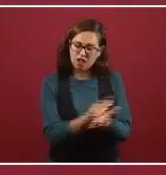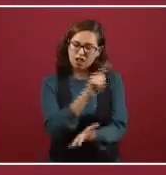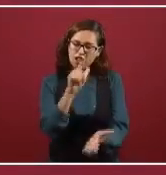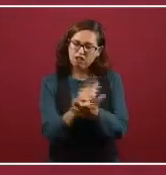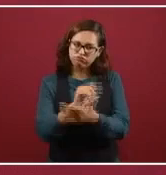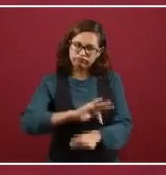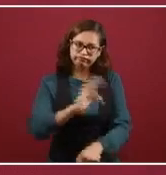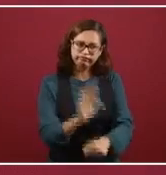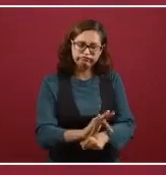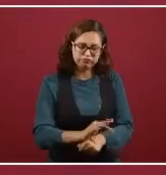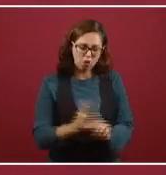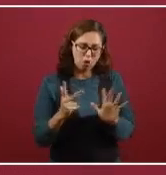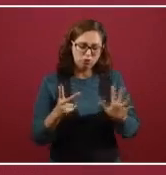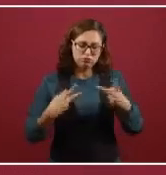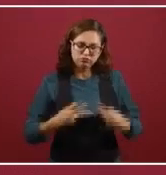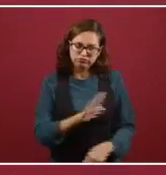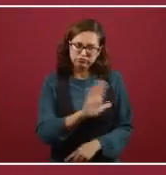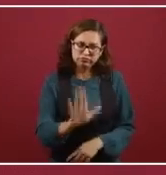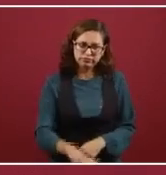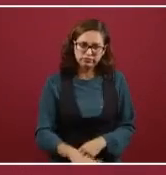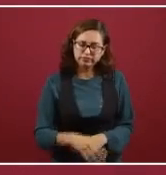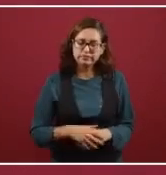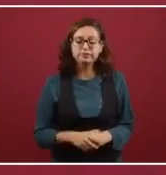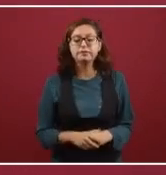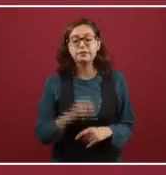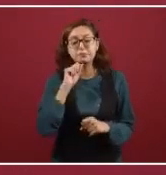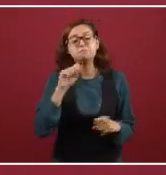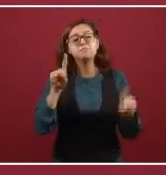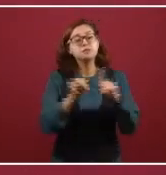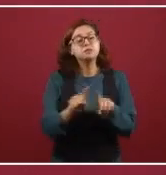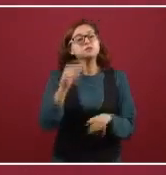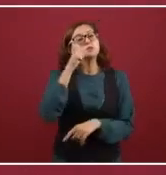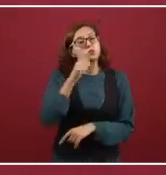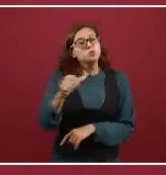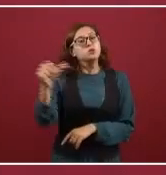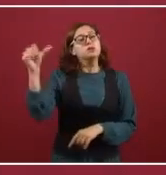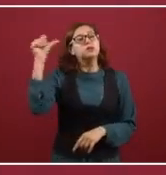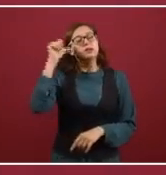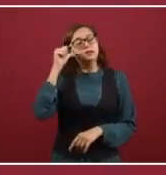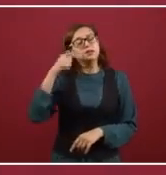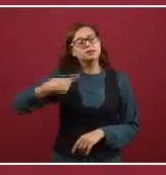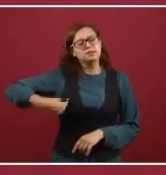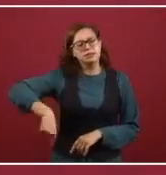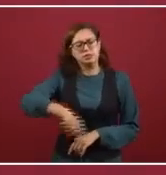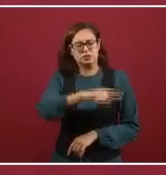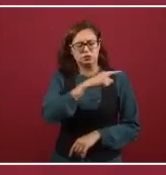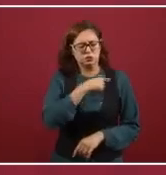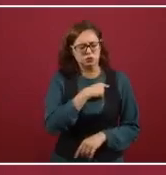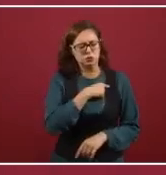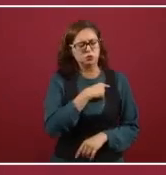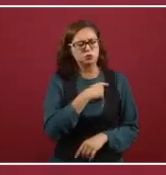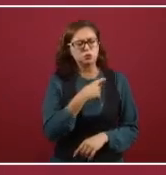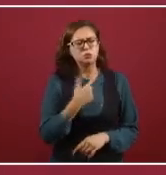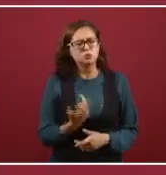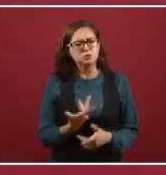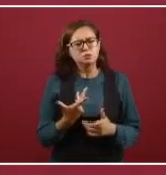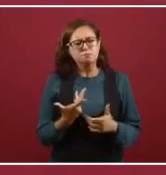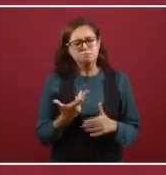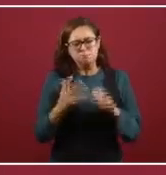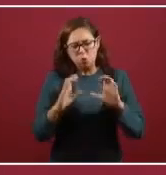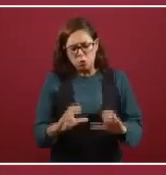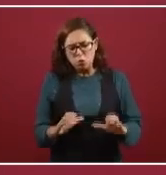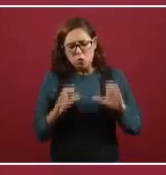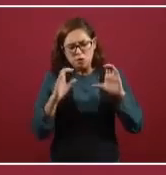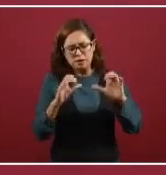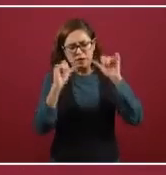Por último, decir que el día de ayer leímos con mucho interés y cuidado el pronunciamiento que se publicó por